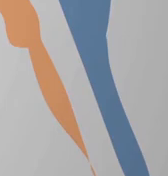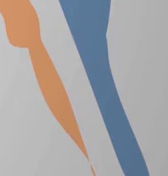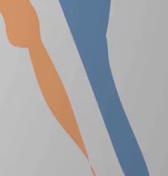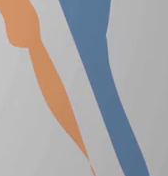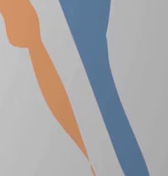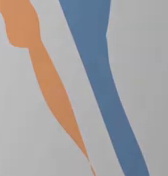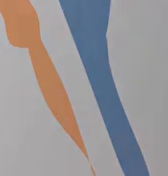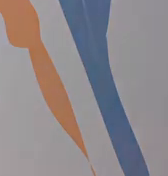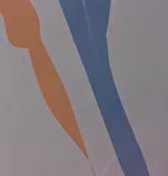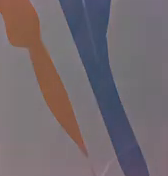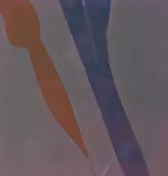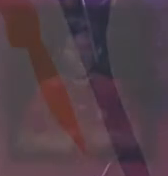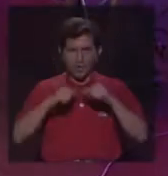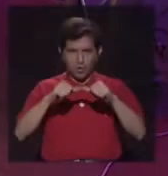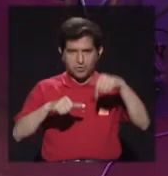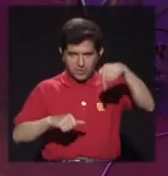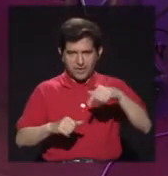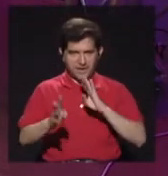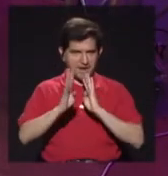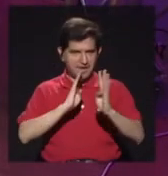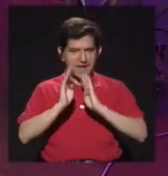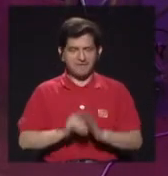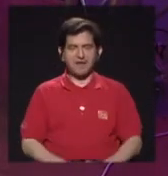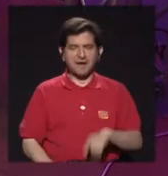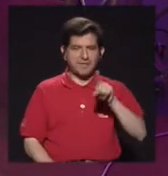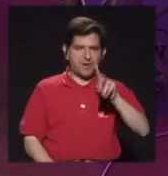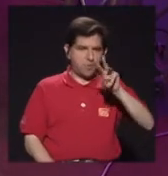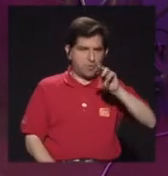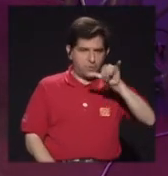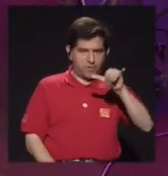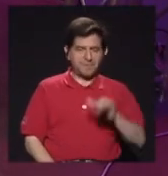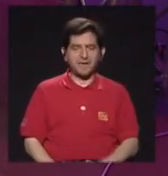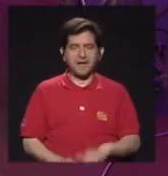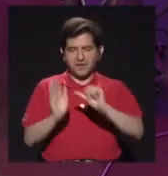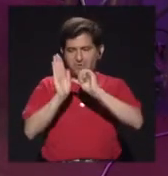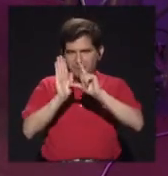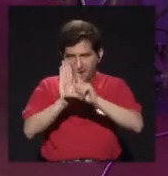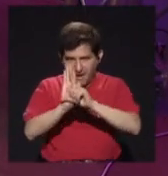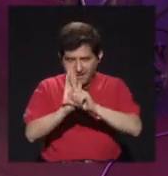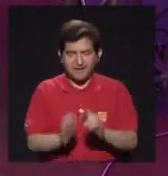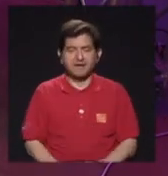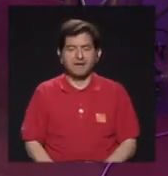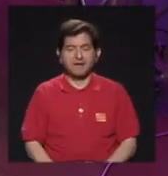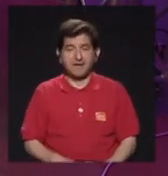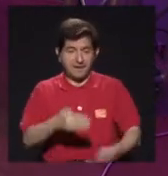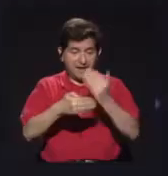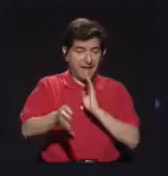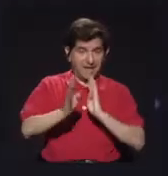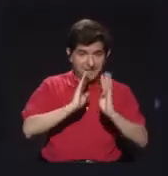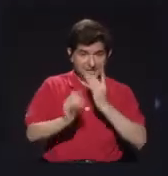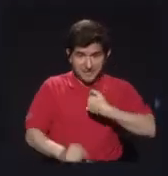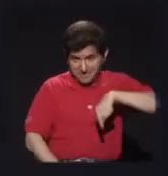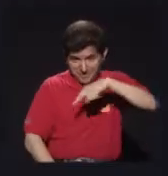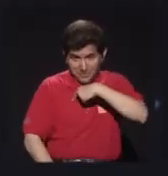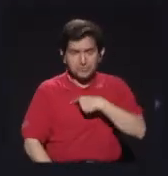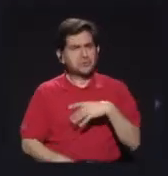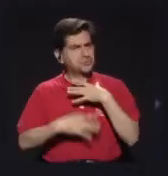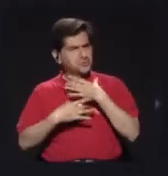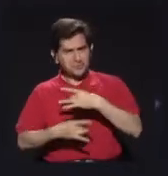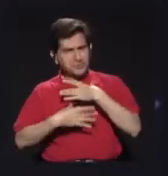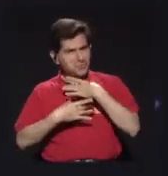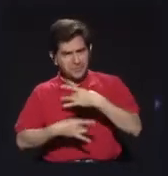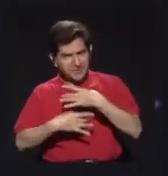bien continuamos aquí conversando sobre el primero de mayo legislativo seguimos conversando aquí fuera y está muy bien muy interesante la